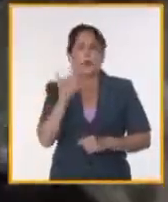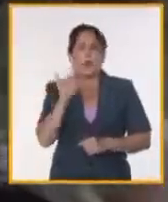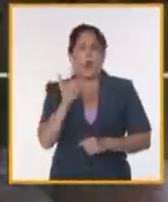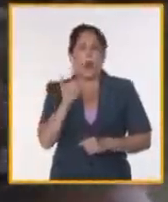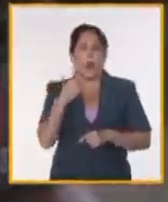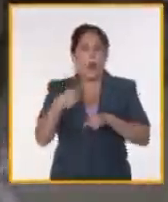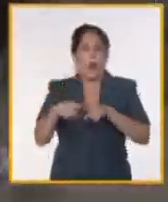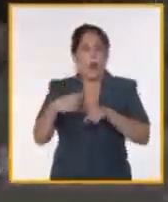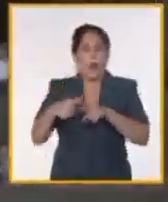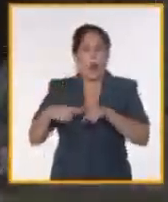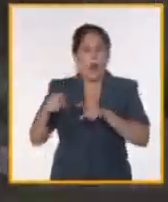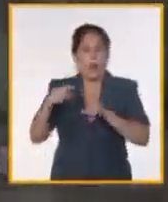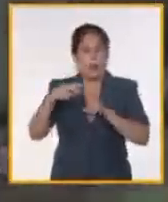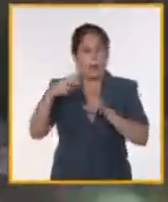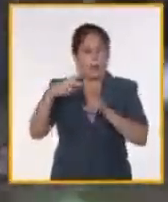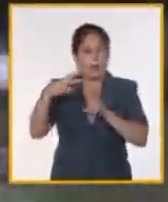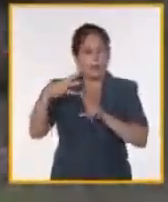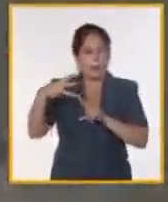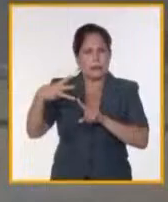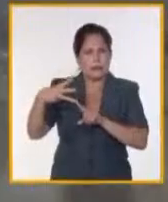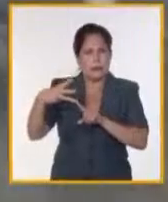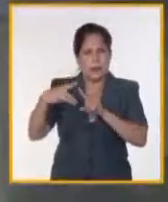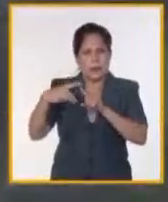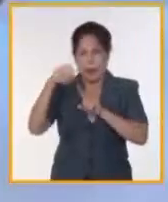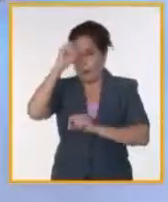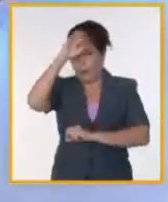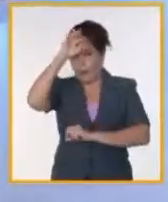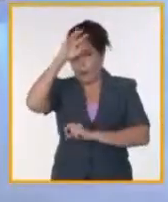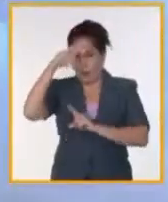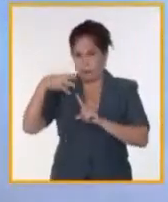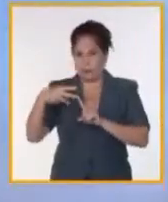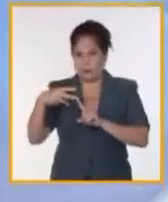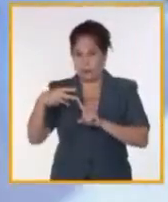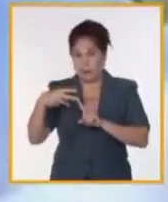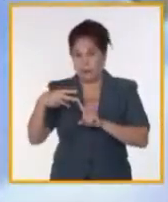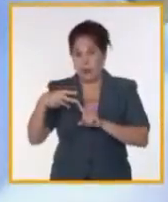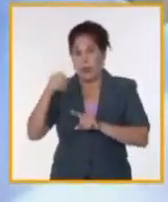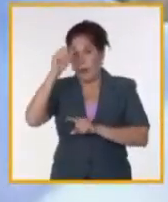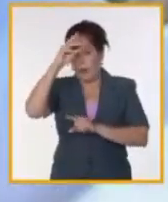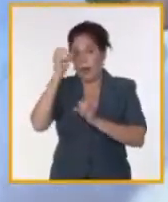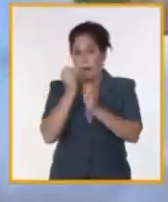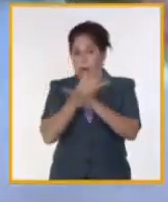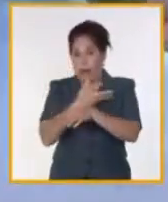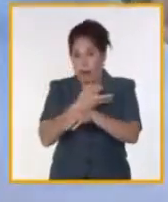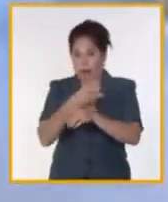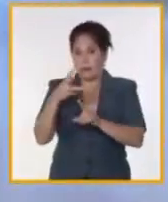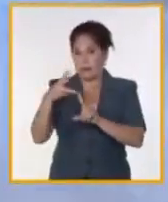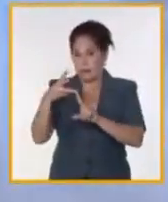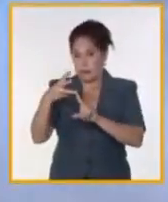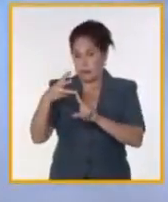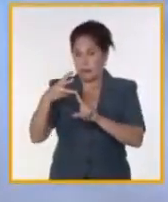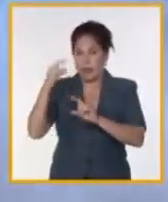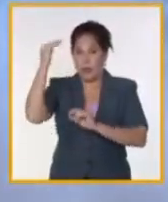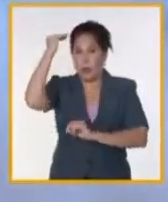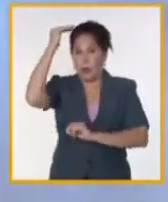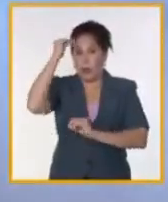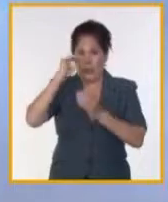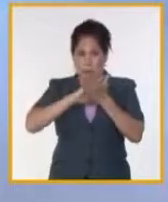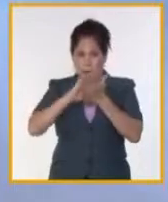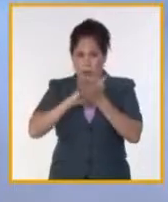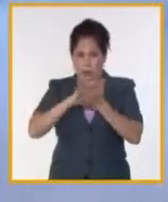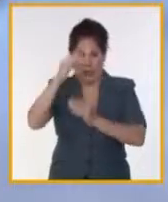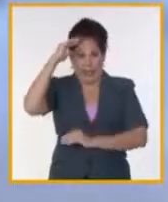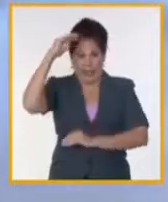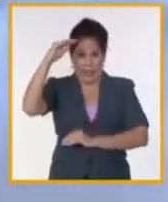tres sectores fundamentalmente, que es el sector de Mina Central y Mina Blanca. Que está cielo abierto. ¿Desde cuándo trabajan con a